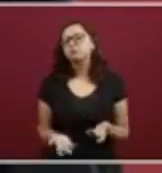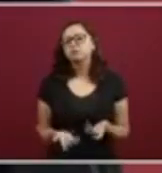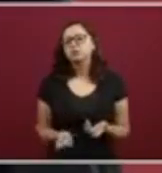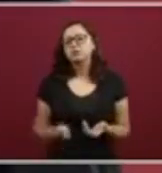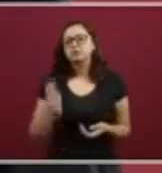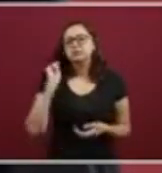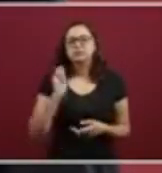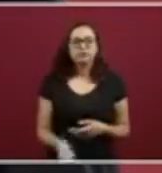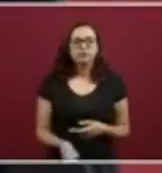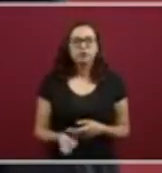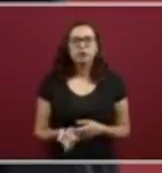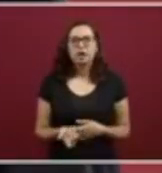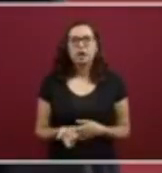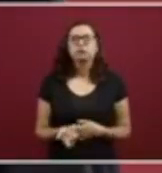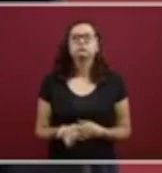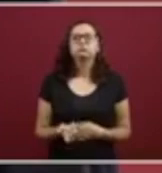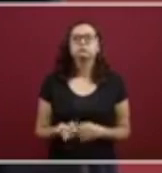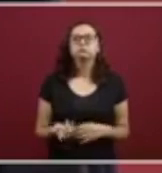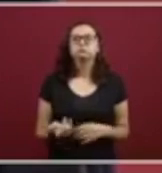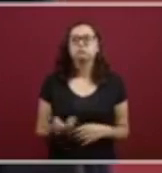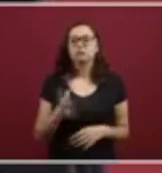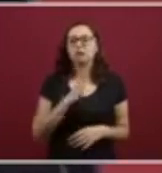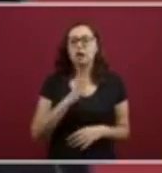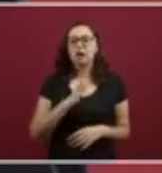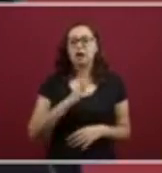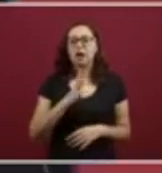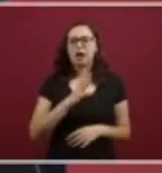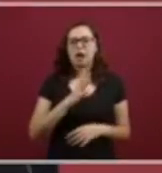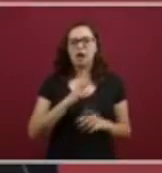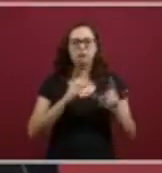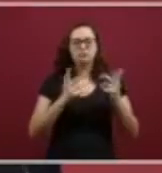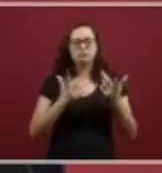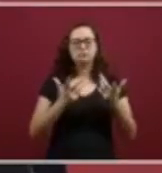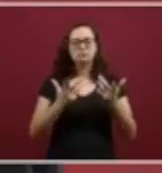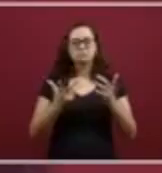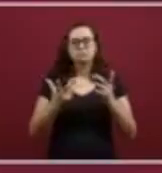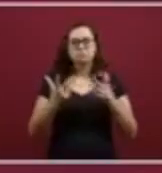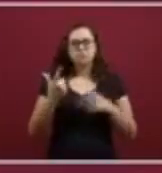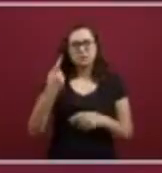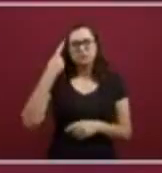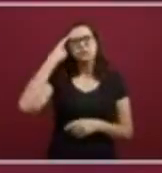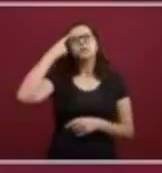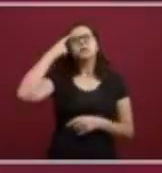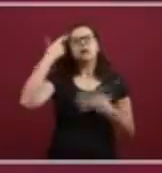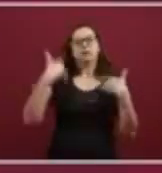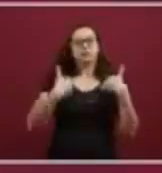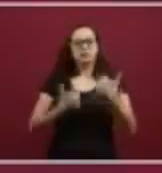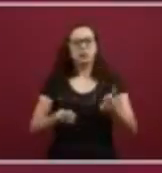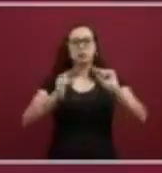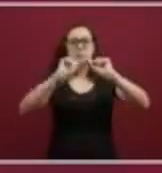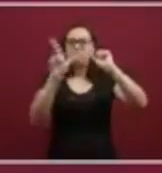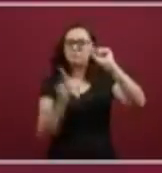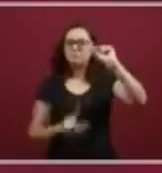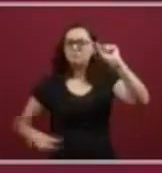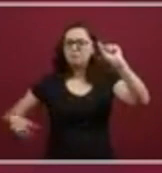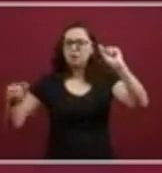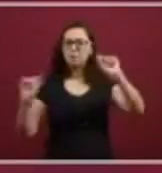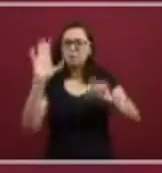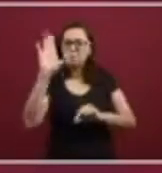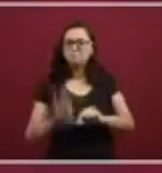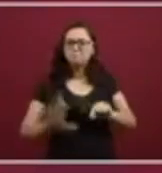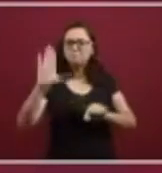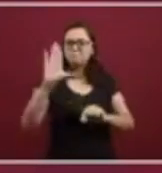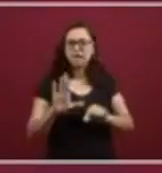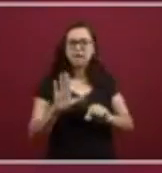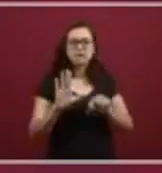se contempla a México como un mosaico cultural